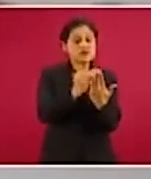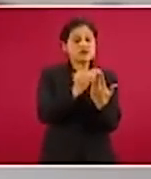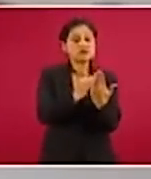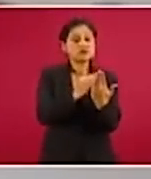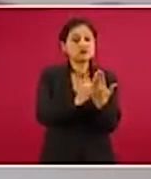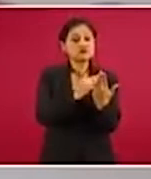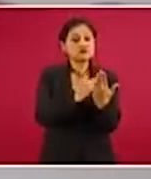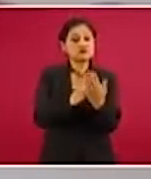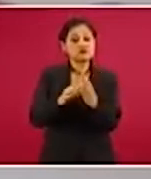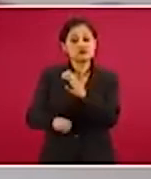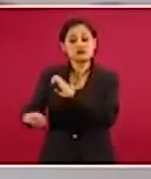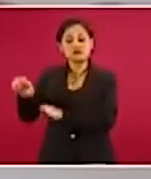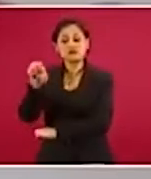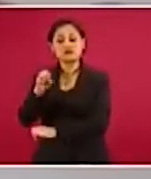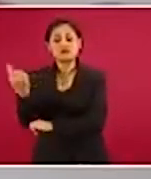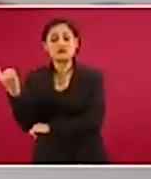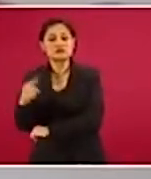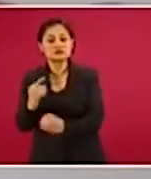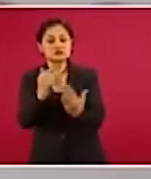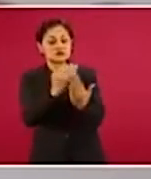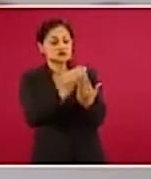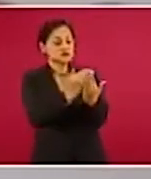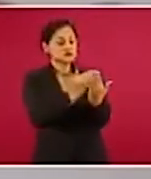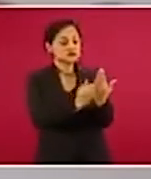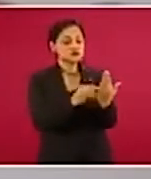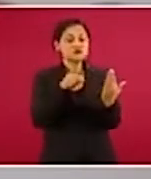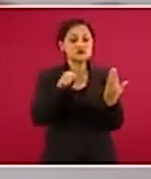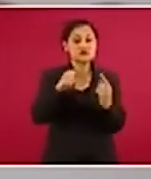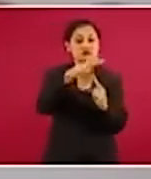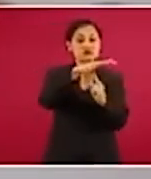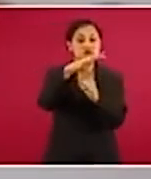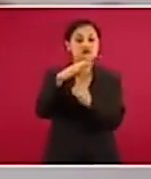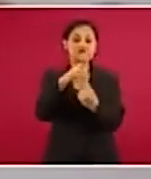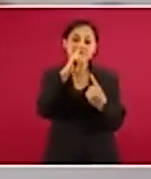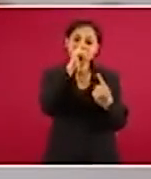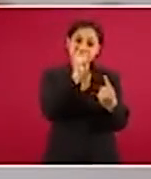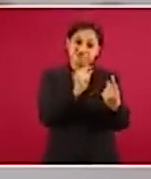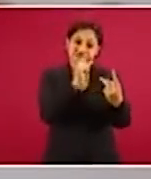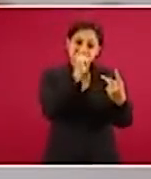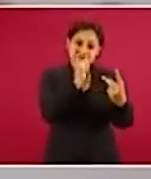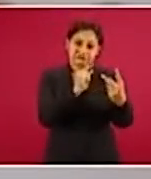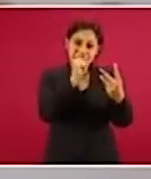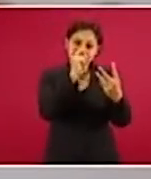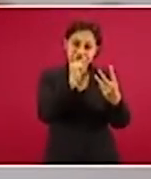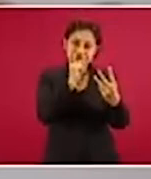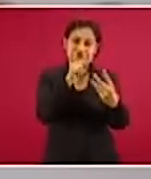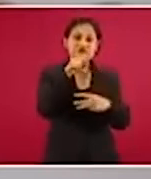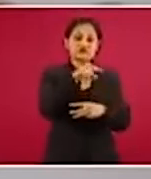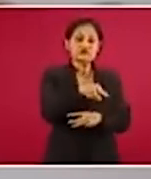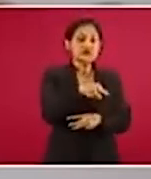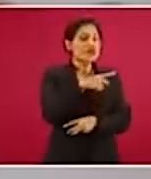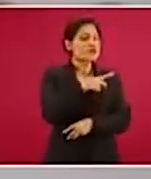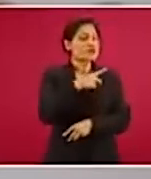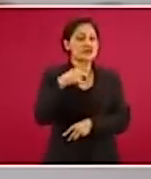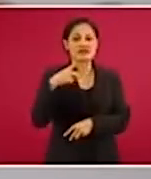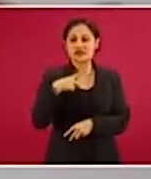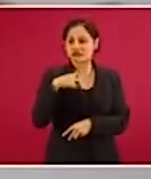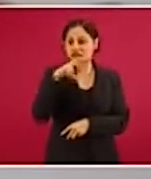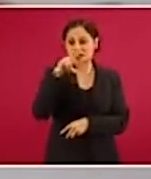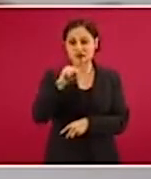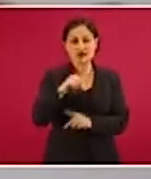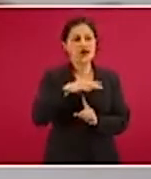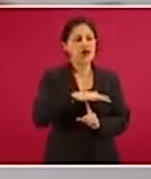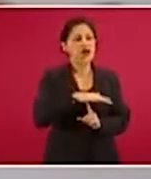no debió haber volado debió haber estado en tierra hecho una falla